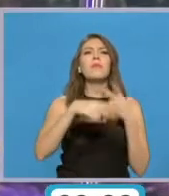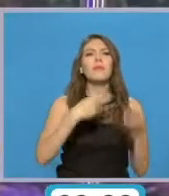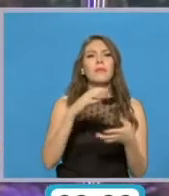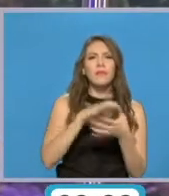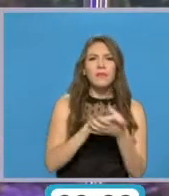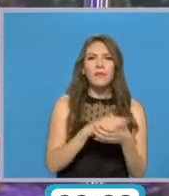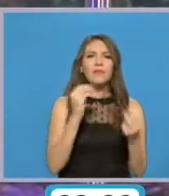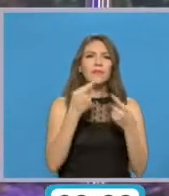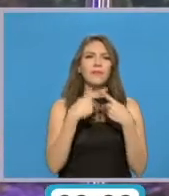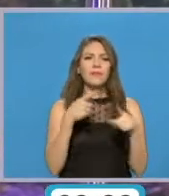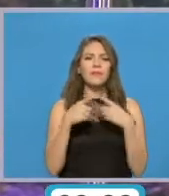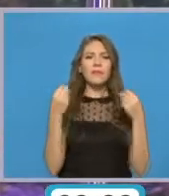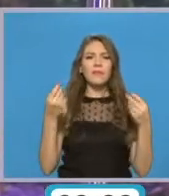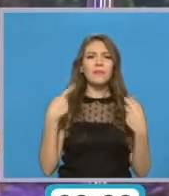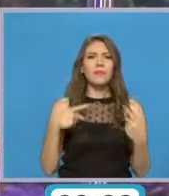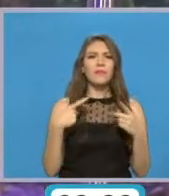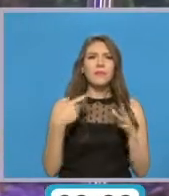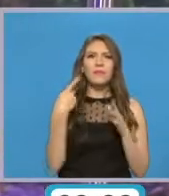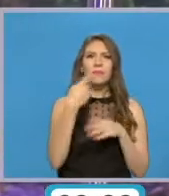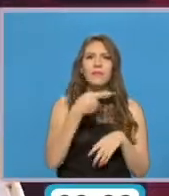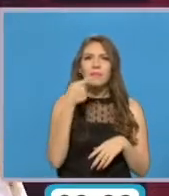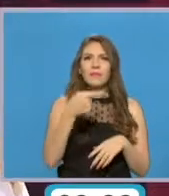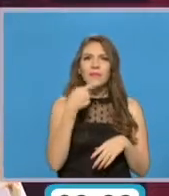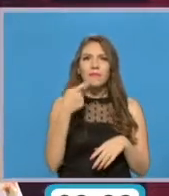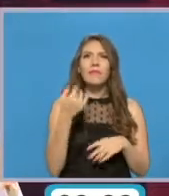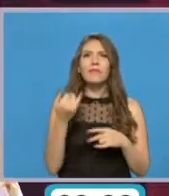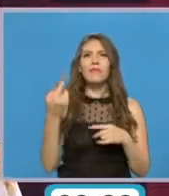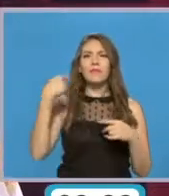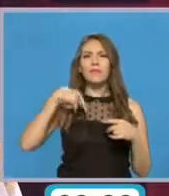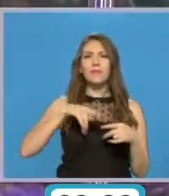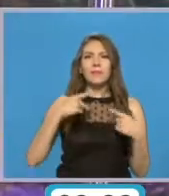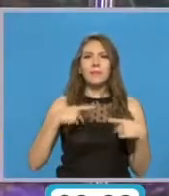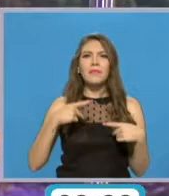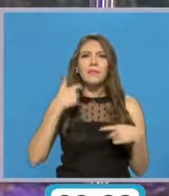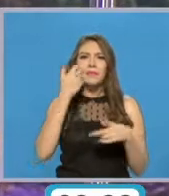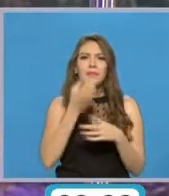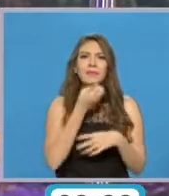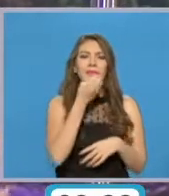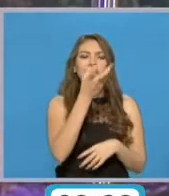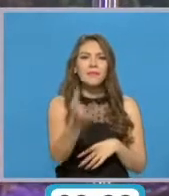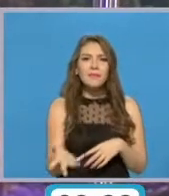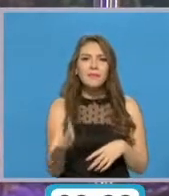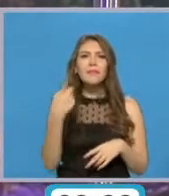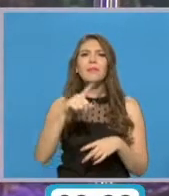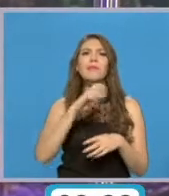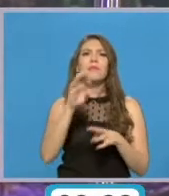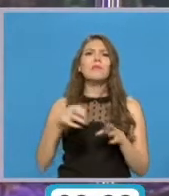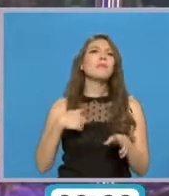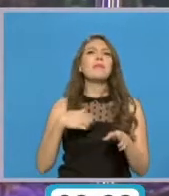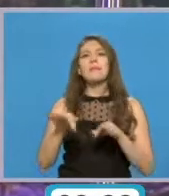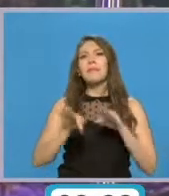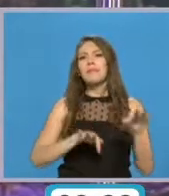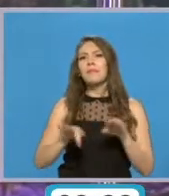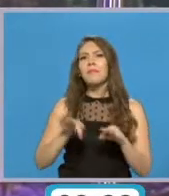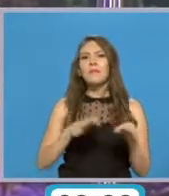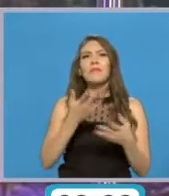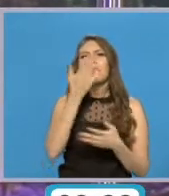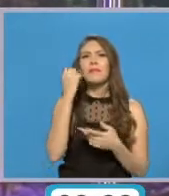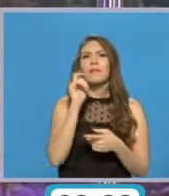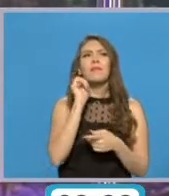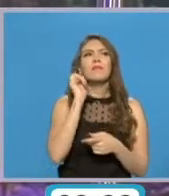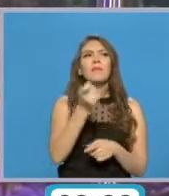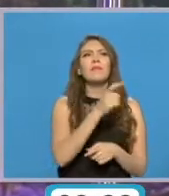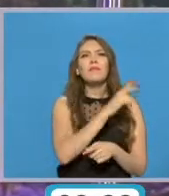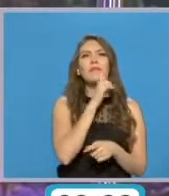una serie de cosas que a lo mejor la persona dice, quiero decirlo, pero a lo mejor en este medio de mi trabajo no sé cuál vaya a ser la respuesta